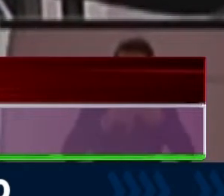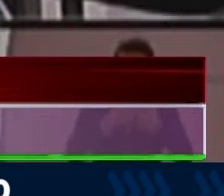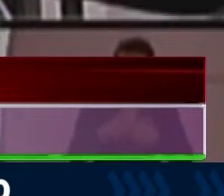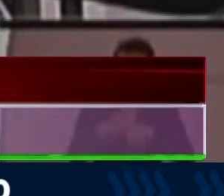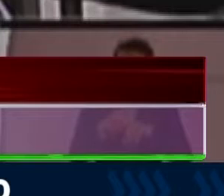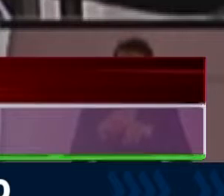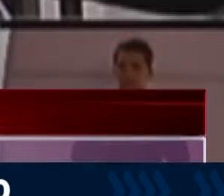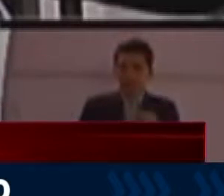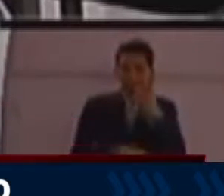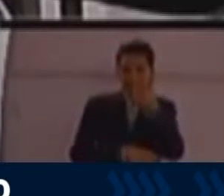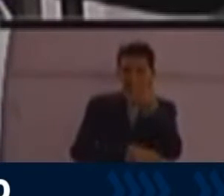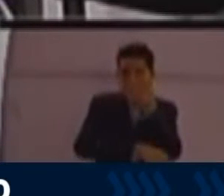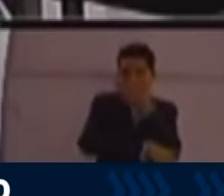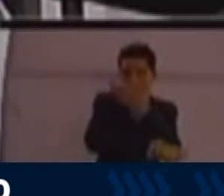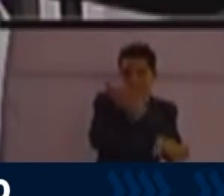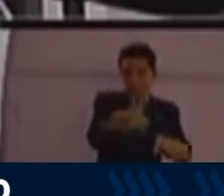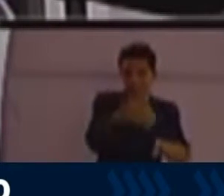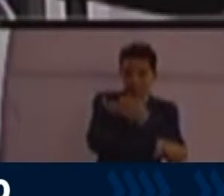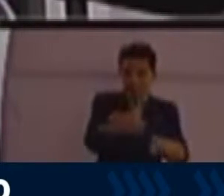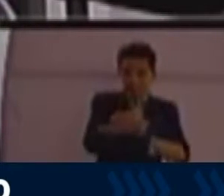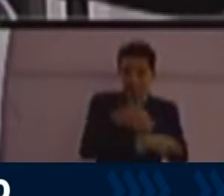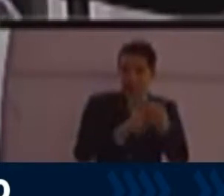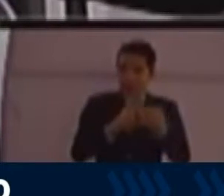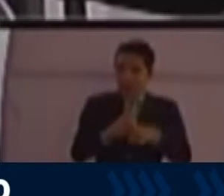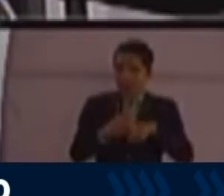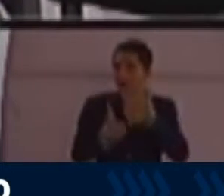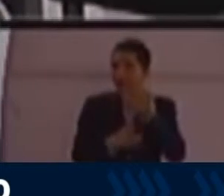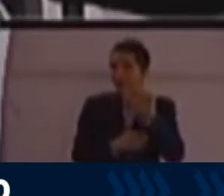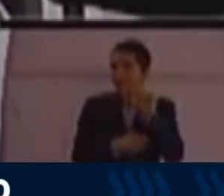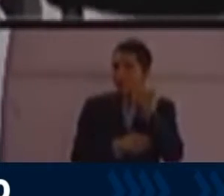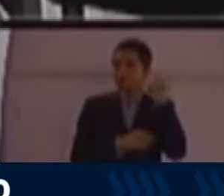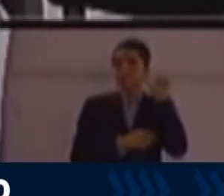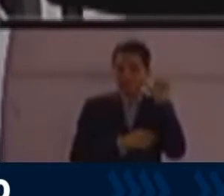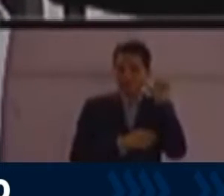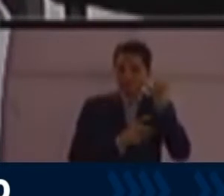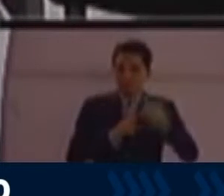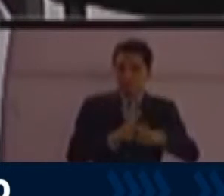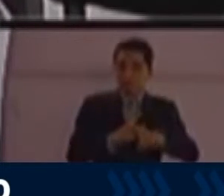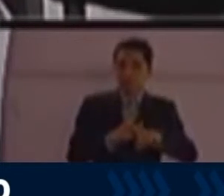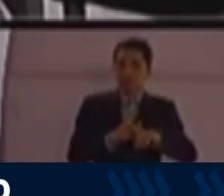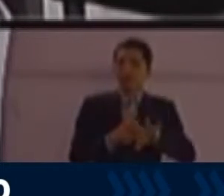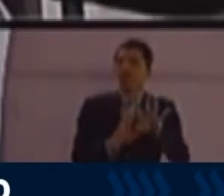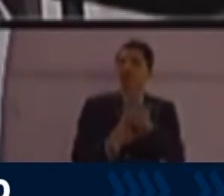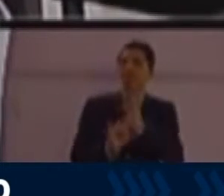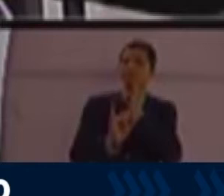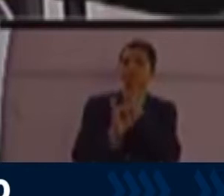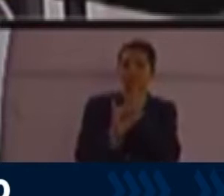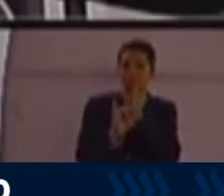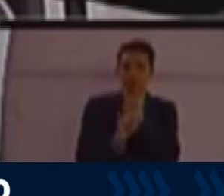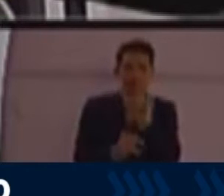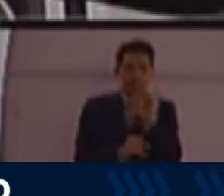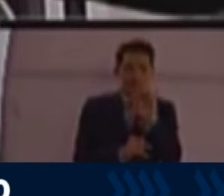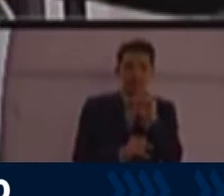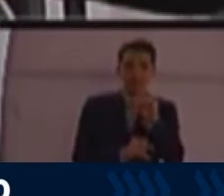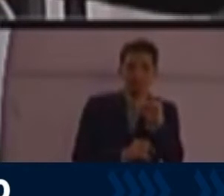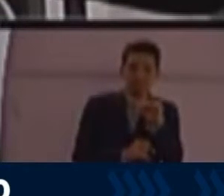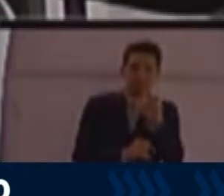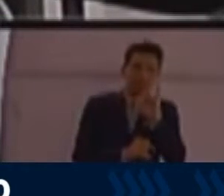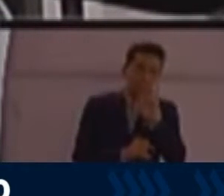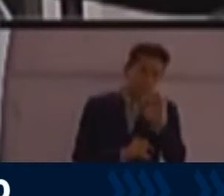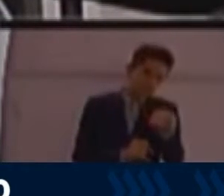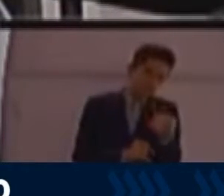6 de la tarde del día de ayer nuestra página del instituto electoral en el que